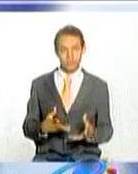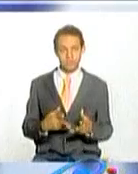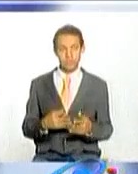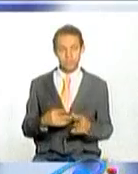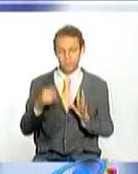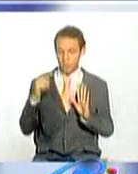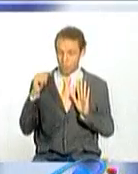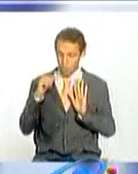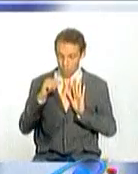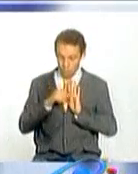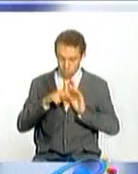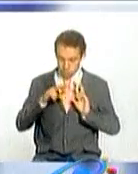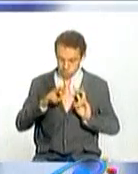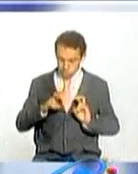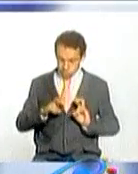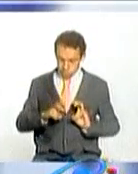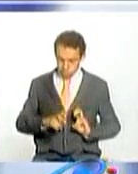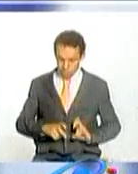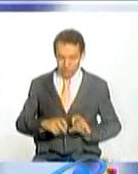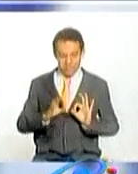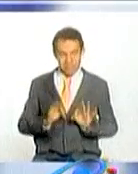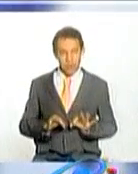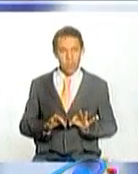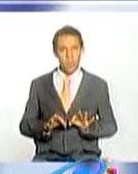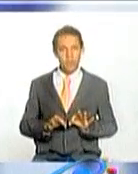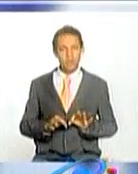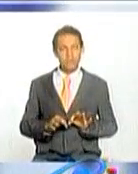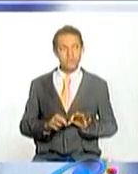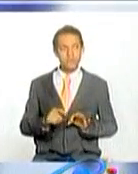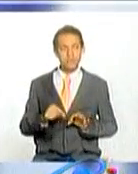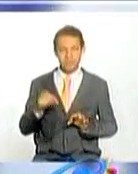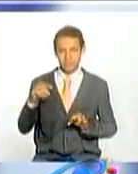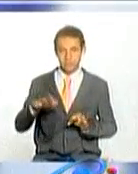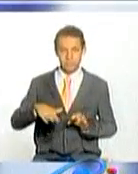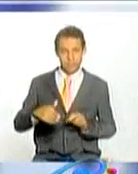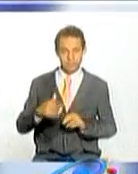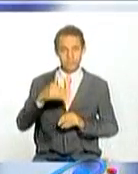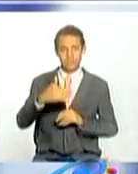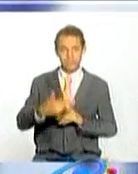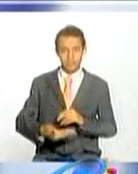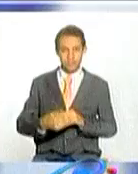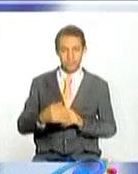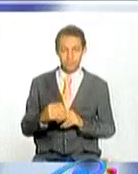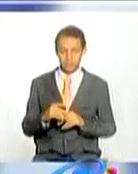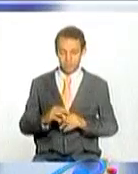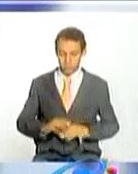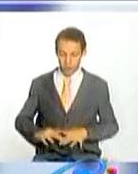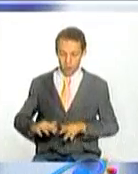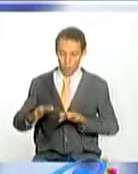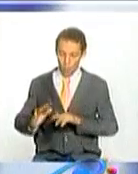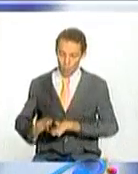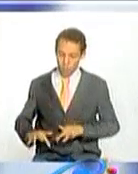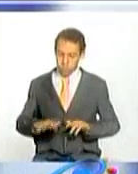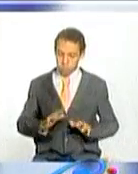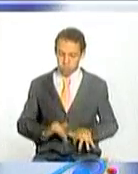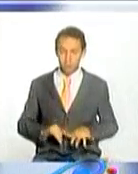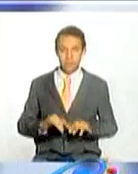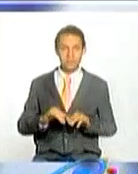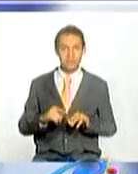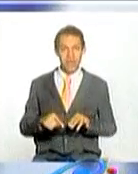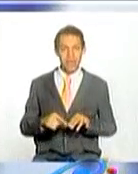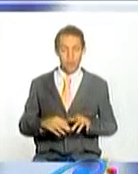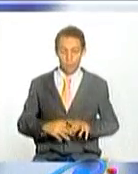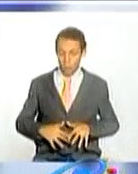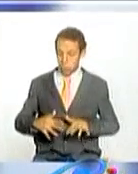fondo de saco, que es esta parte posterior del útero, ¿sí?, líquido libre acumulado en ese fondo de saco,